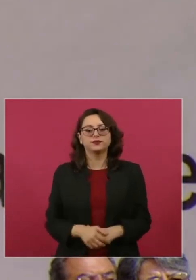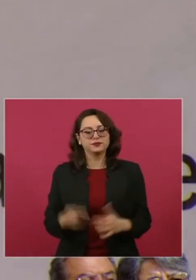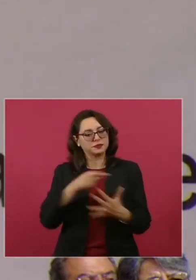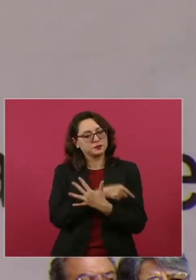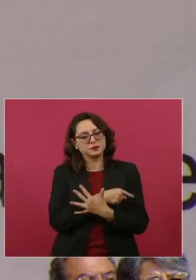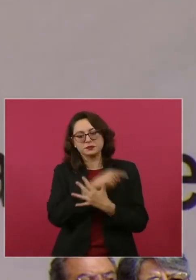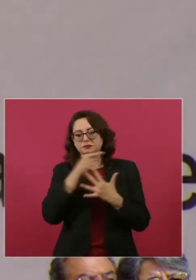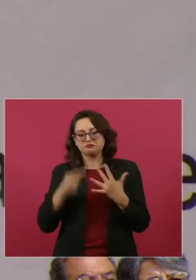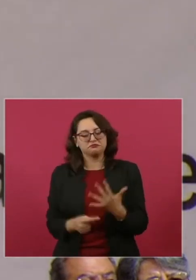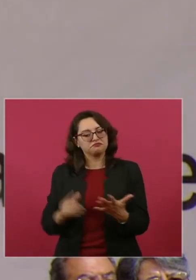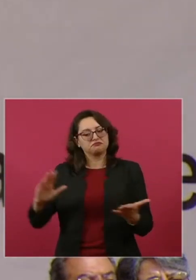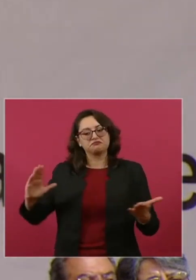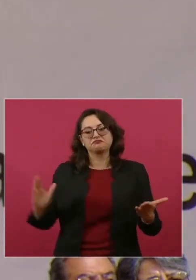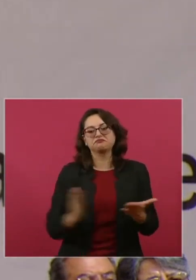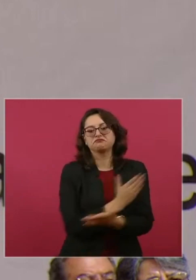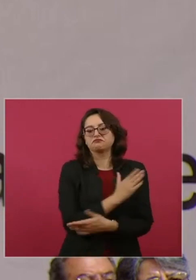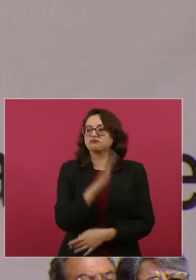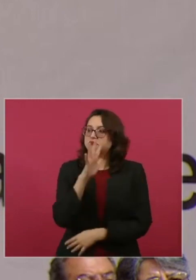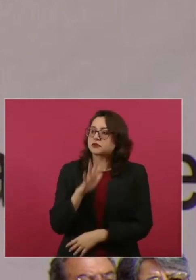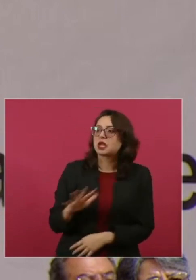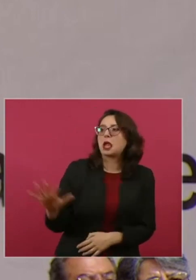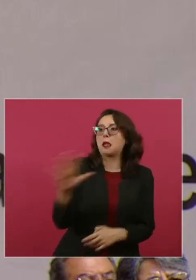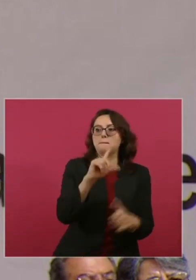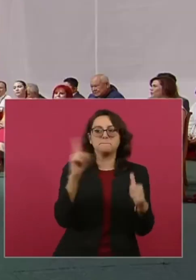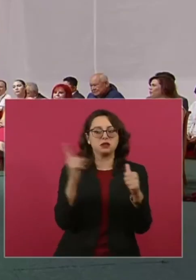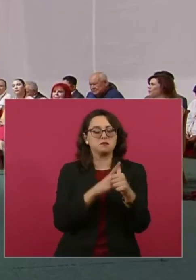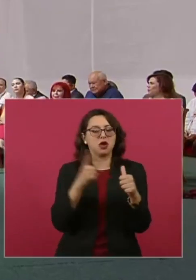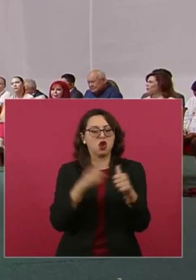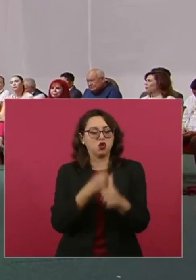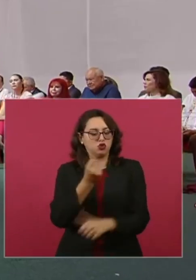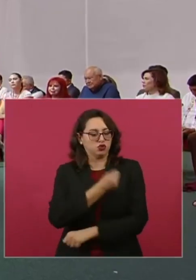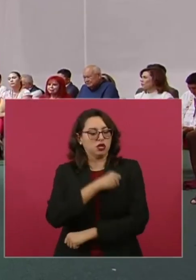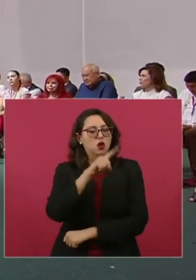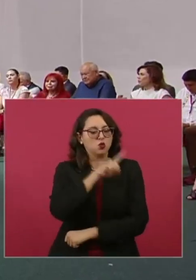del Tren Maya, por ejemplo. In the se new, han construido